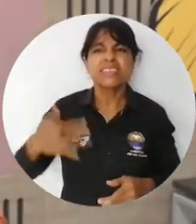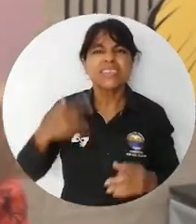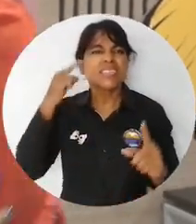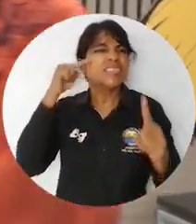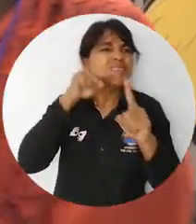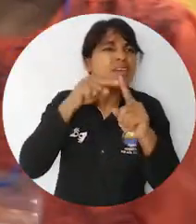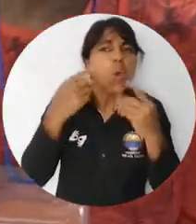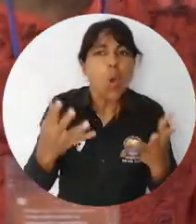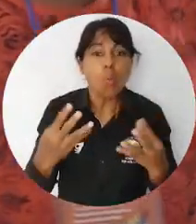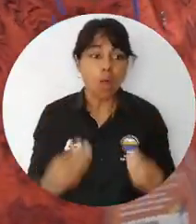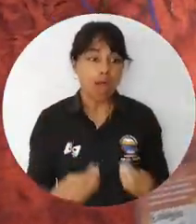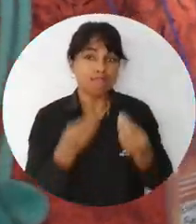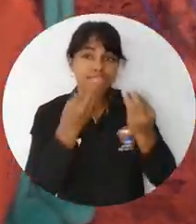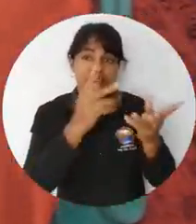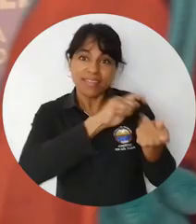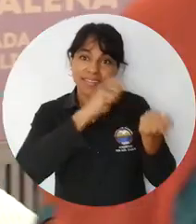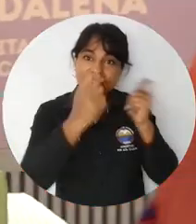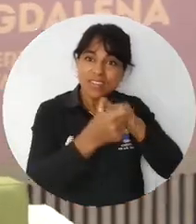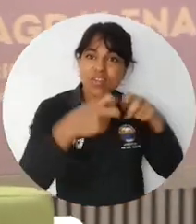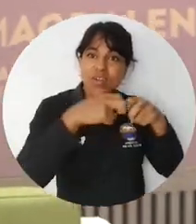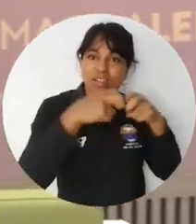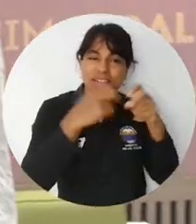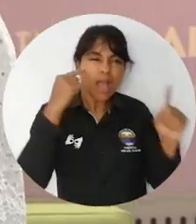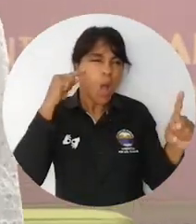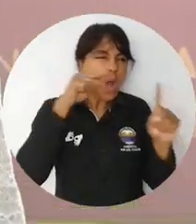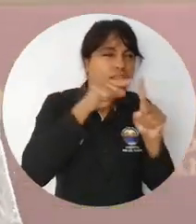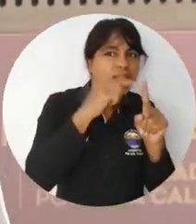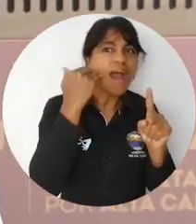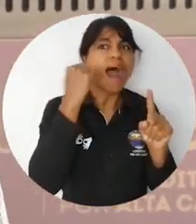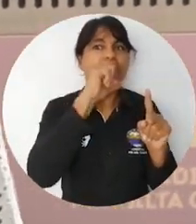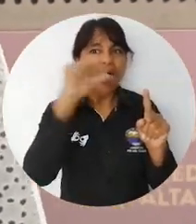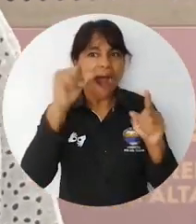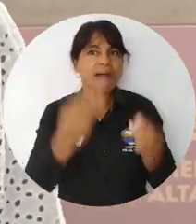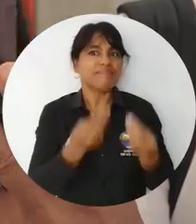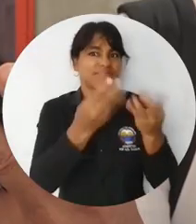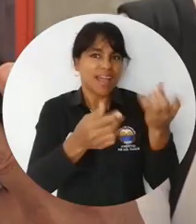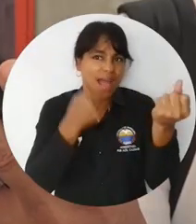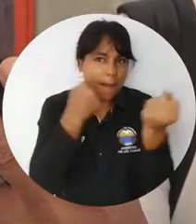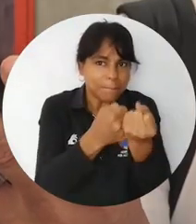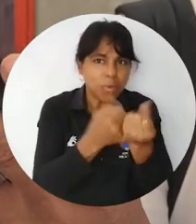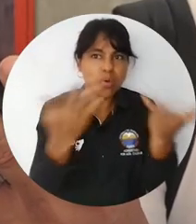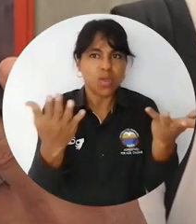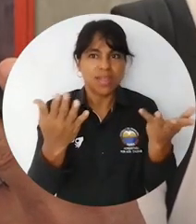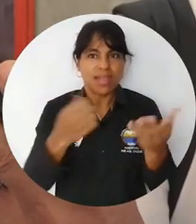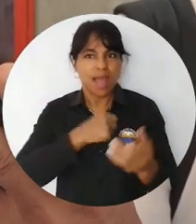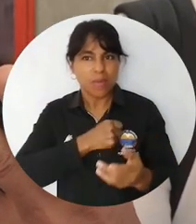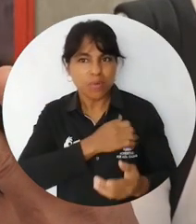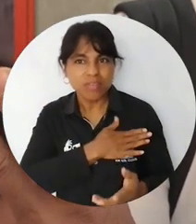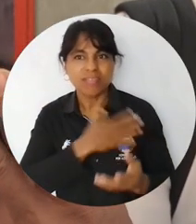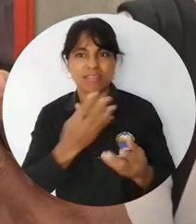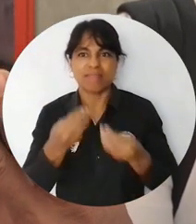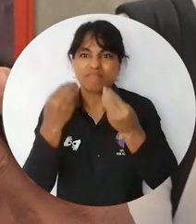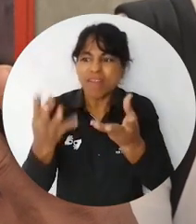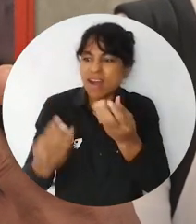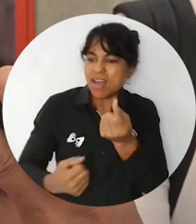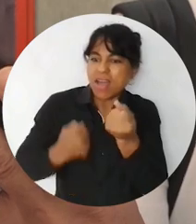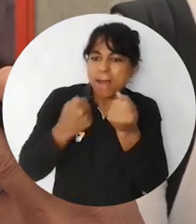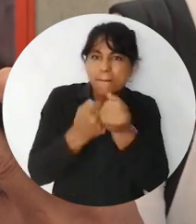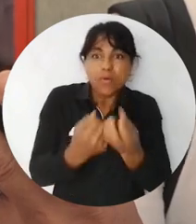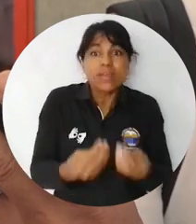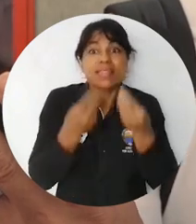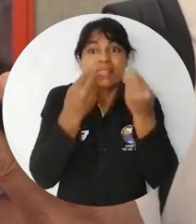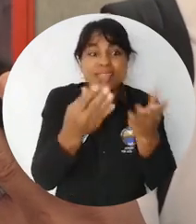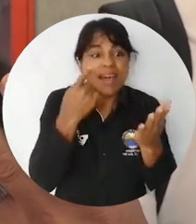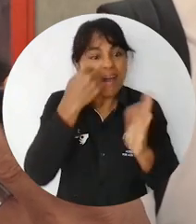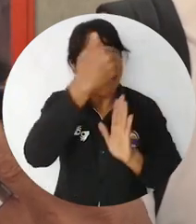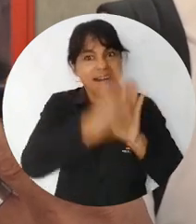para dotar esta transición energética de una perspectiva de género y que su visión y sus oportunidades de contribuir a la transición energética